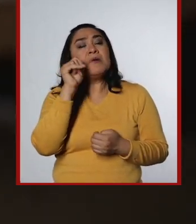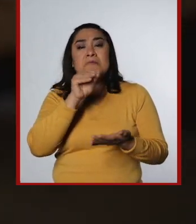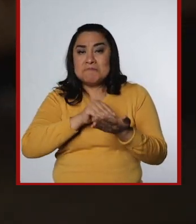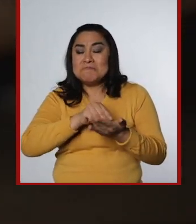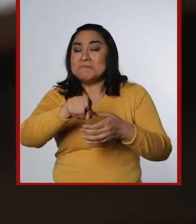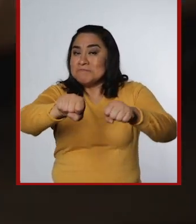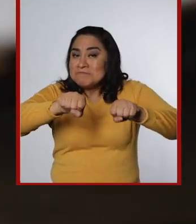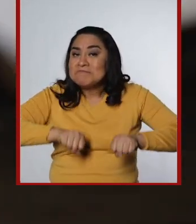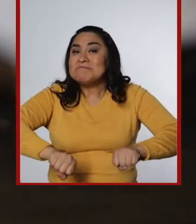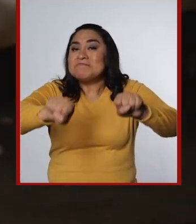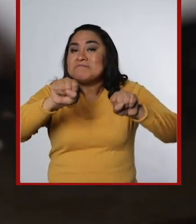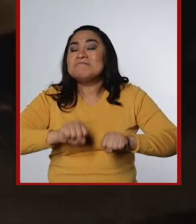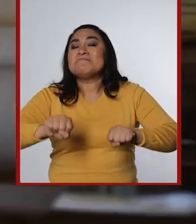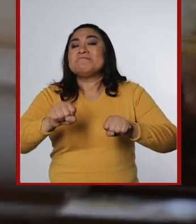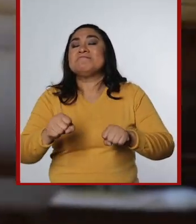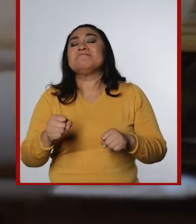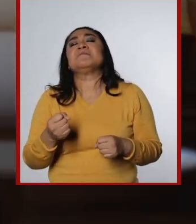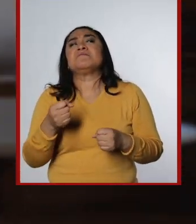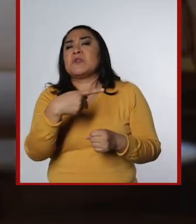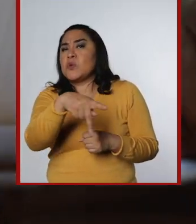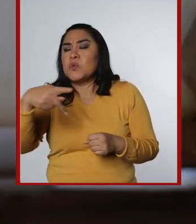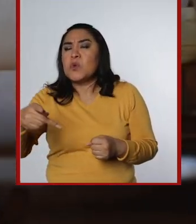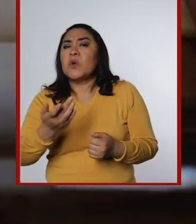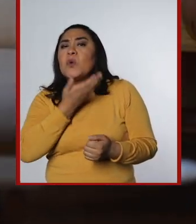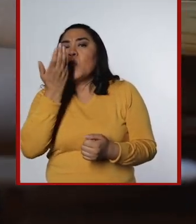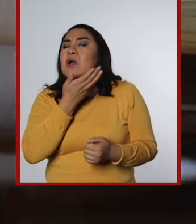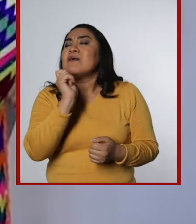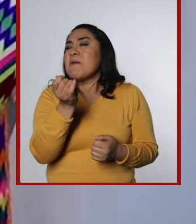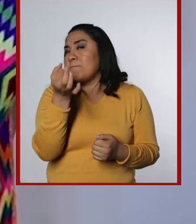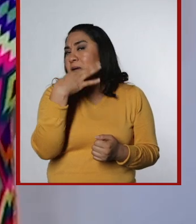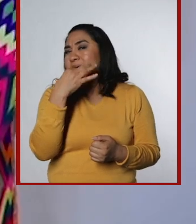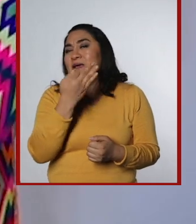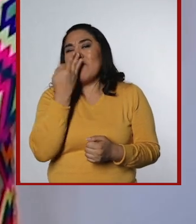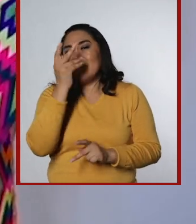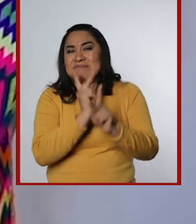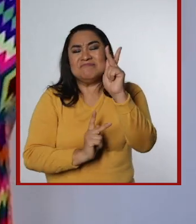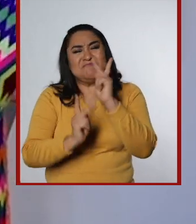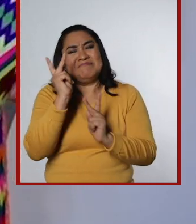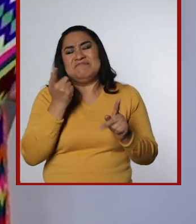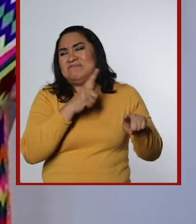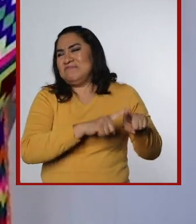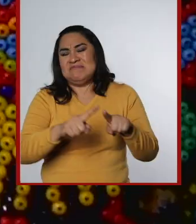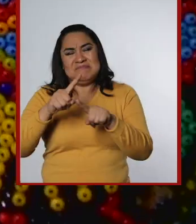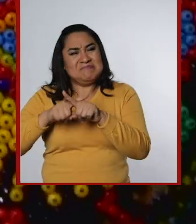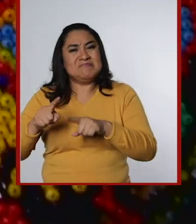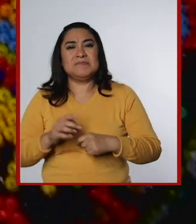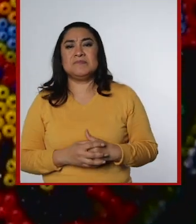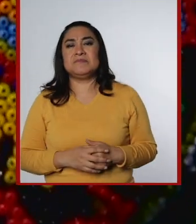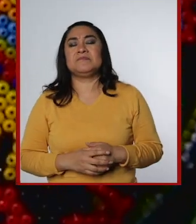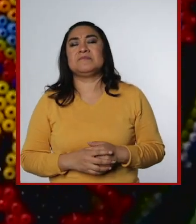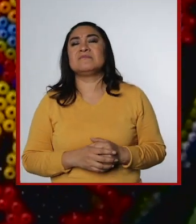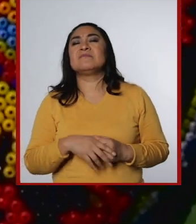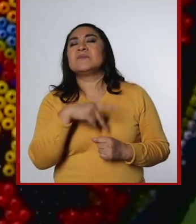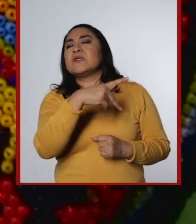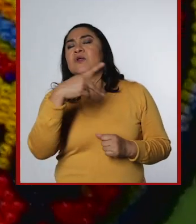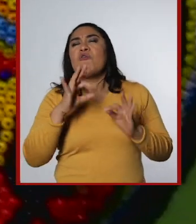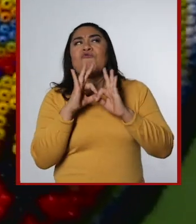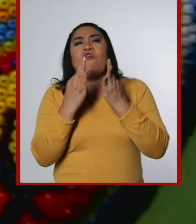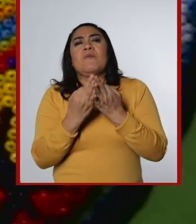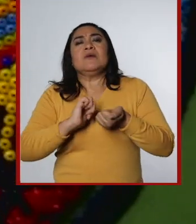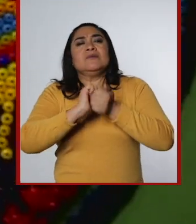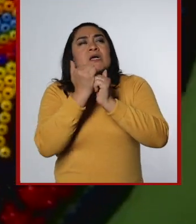su telar, que siguen practicando la medicina tradicional, los demás pueden conocer otras realidades, otras formas de